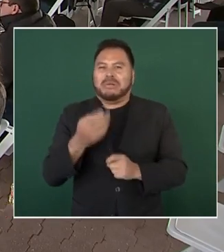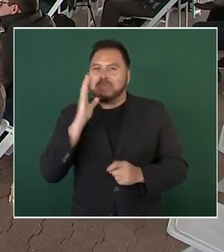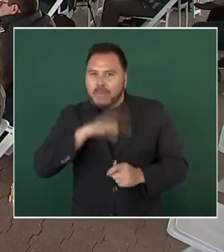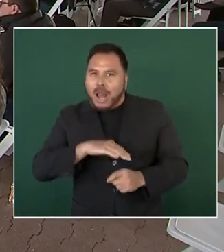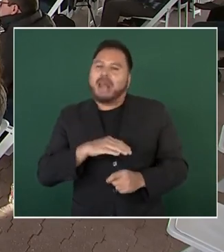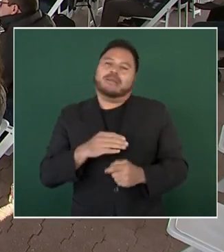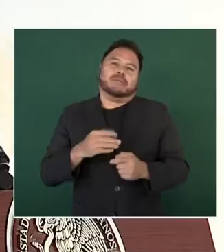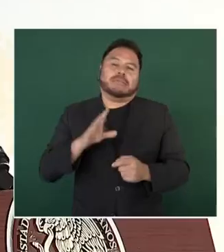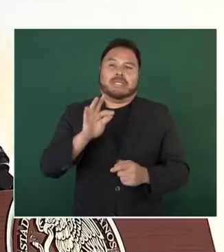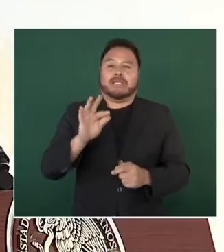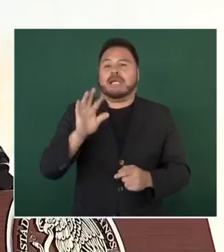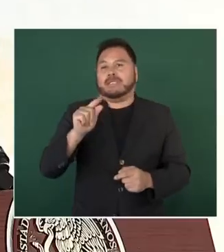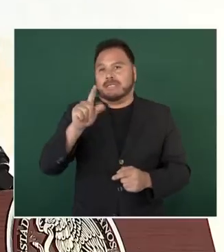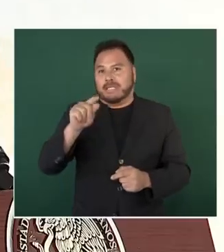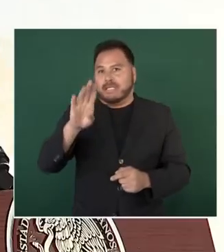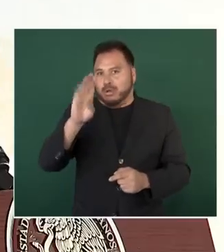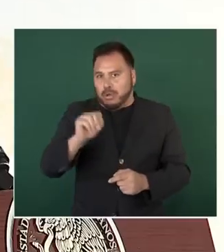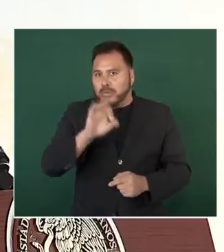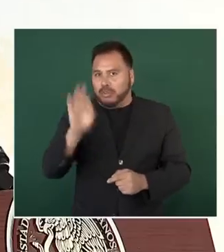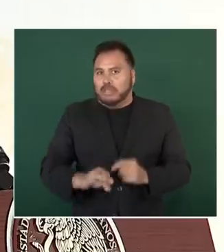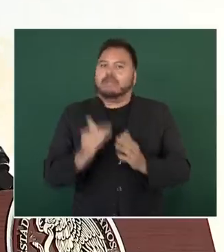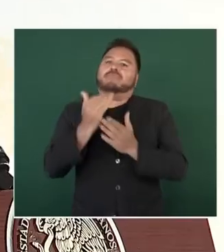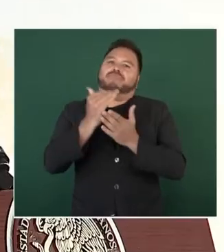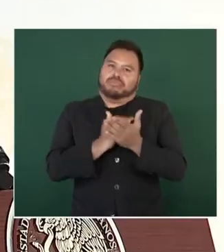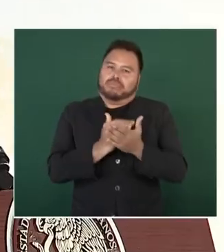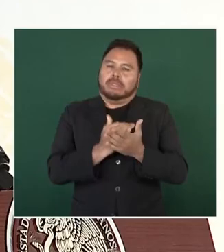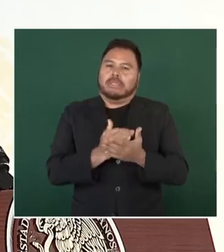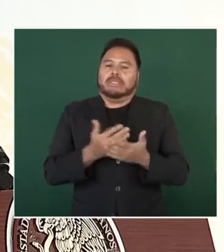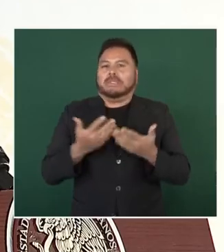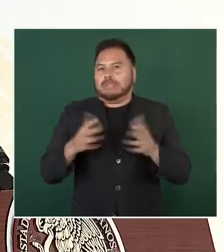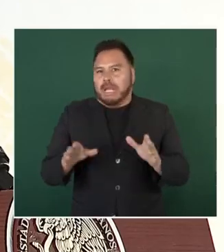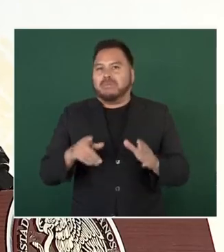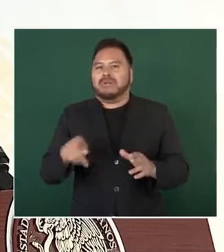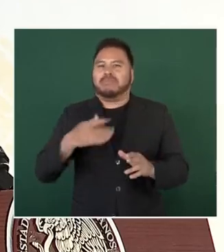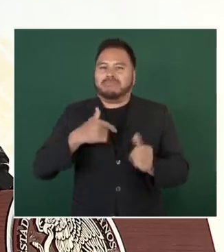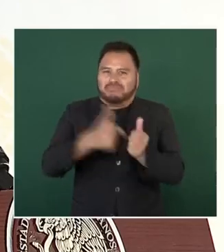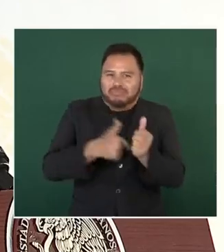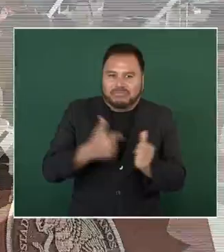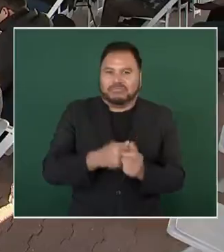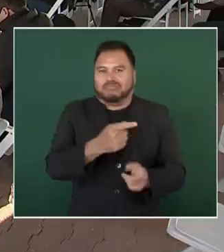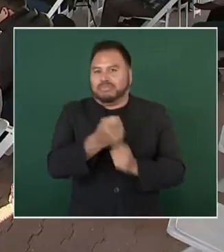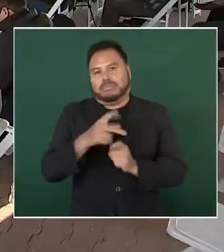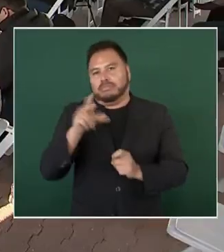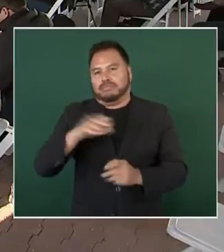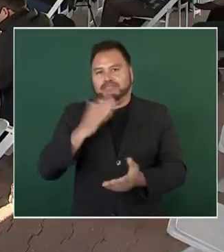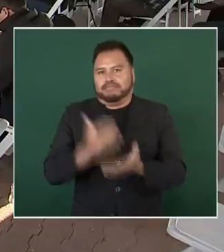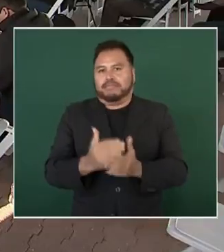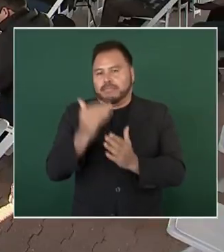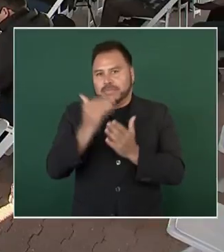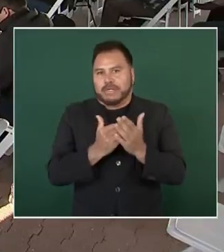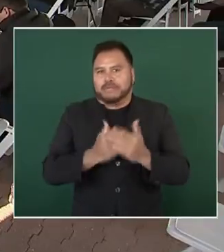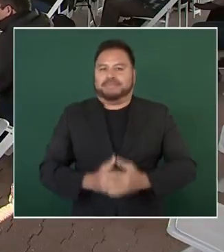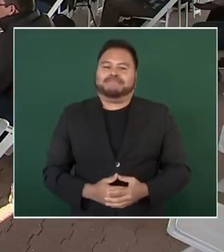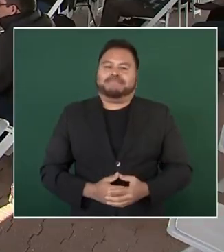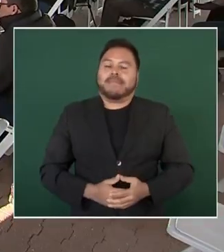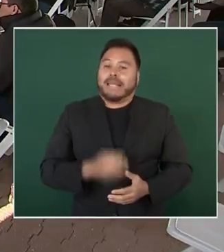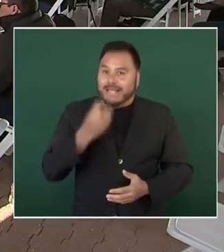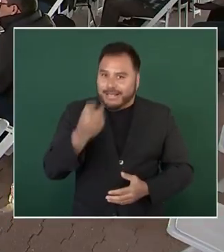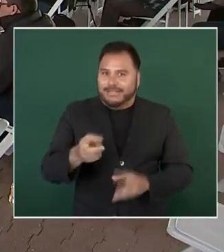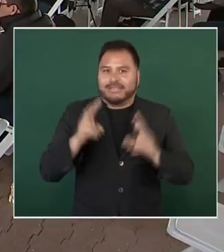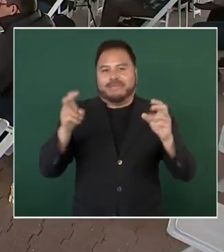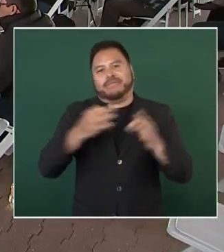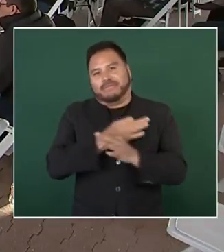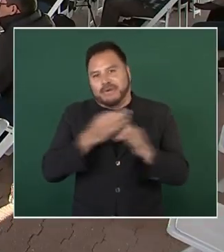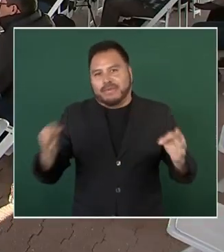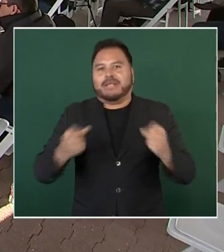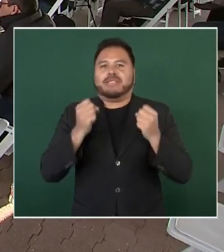se registra en la zona de tolerancia cero. Este es el informe sobre seguridad